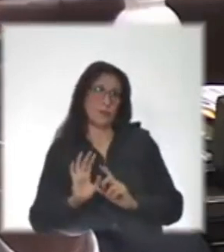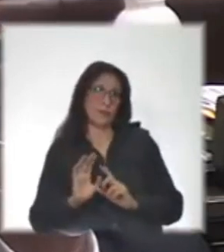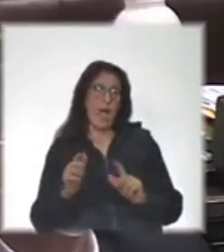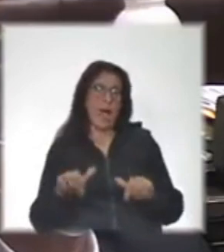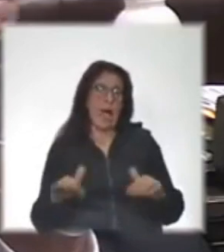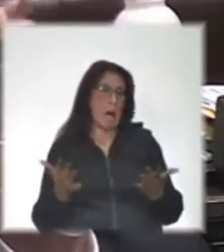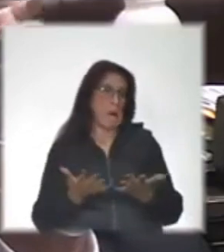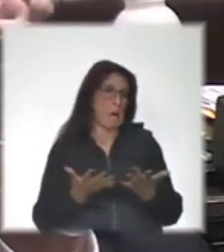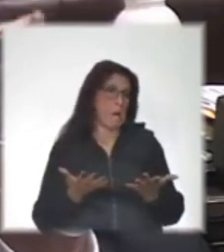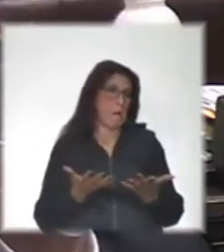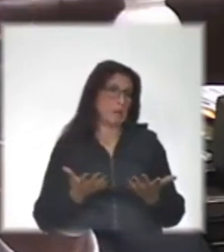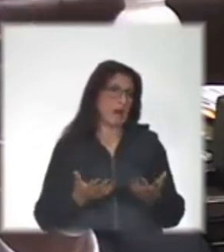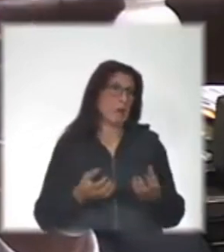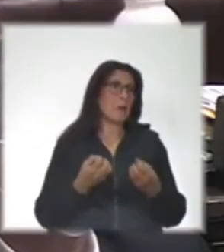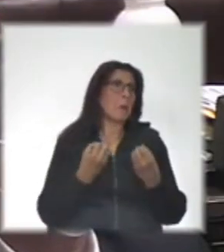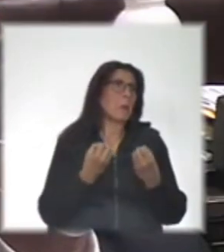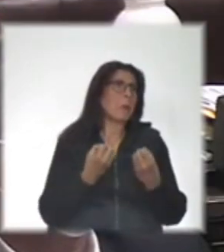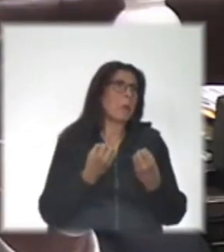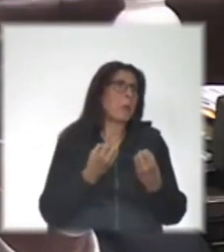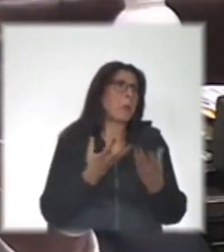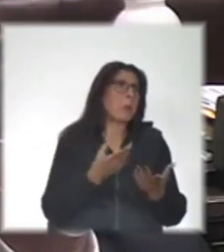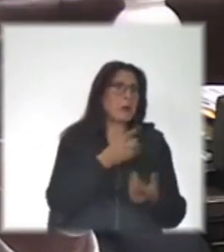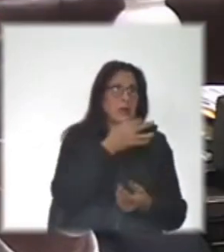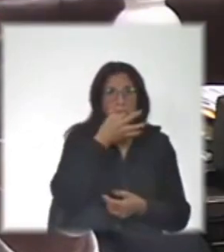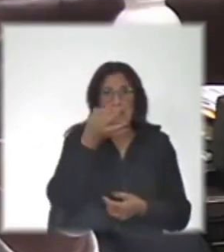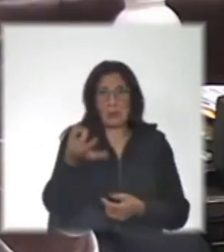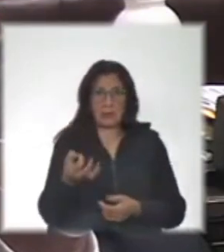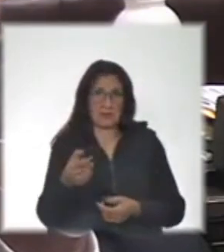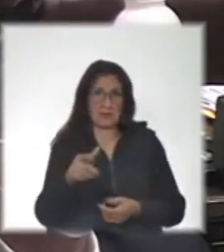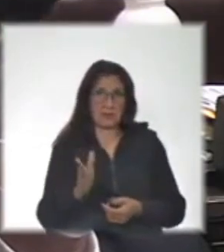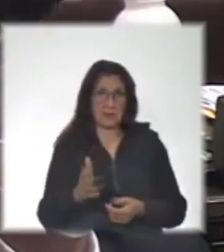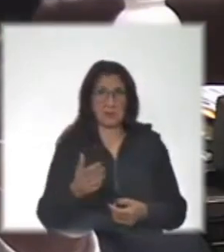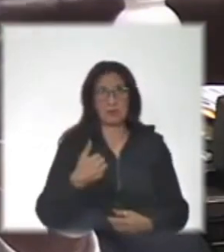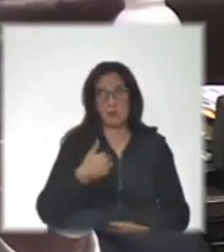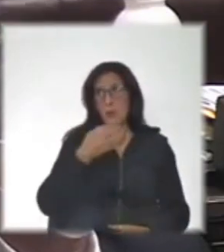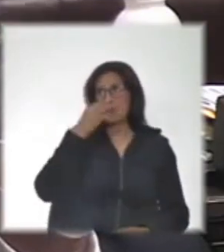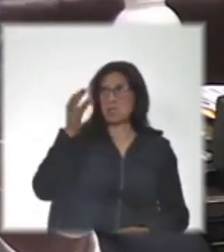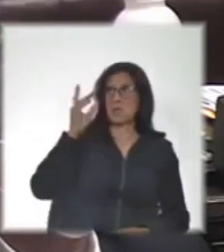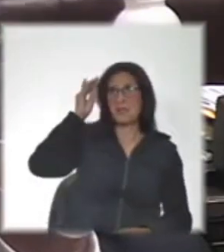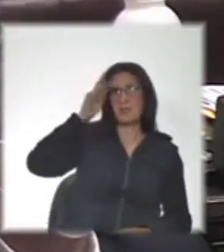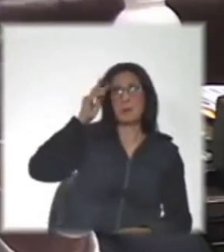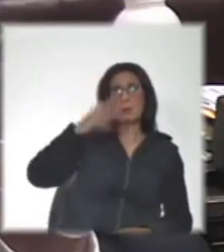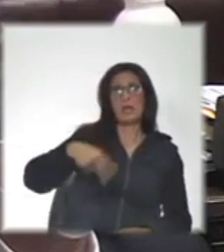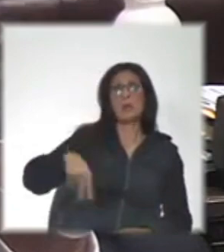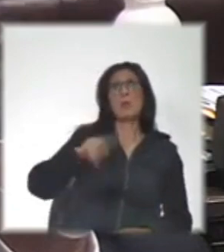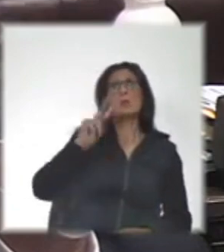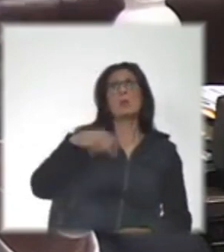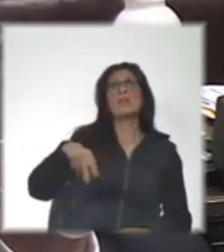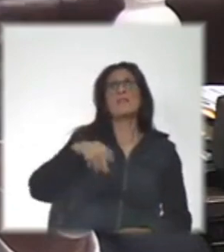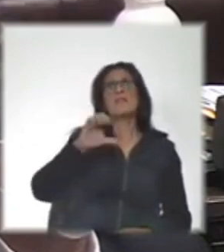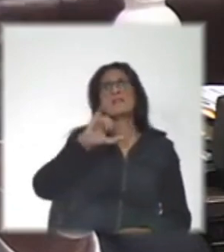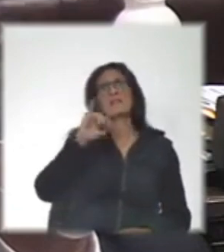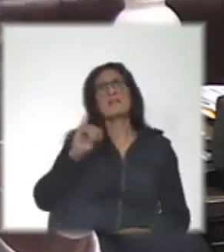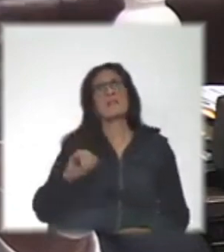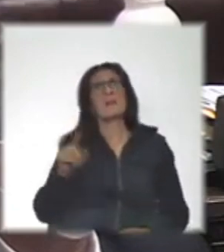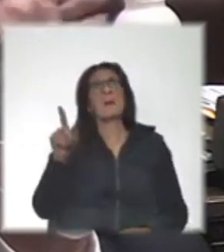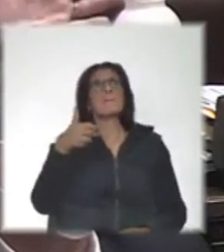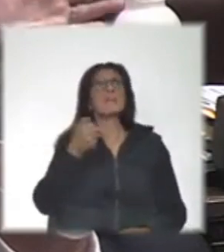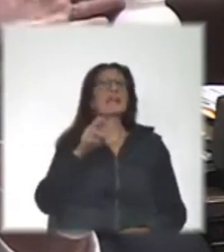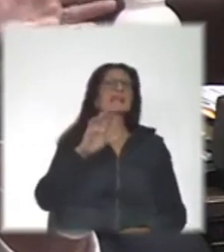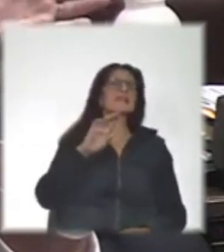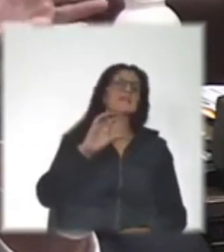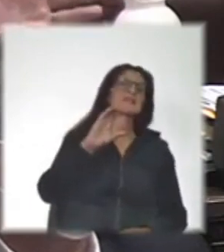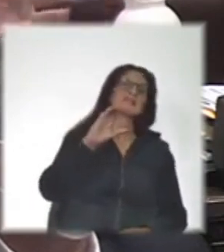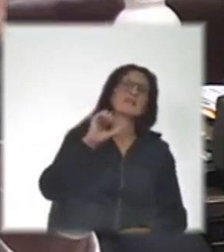Ahora, ¿con qué intención lo dice? Pues yo puedo decir, el diputado Núñez es marxista. Y yo lo